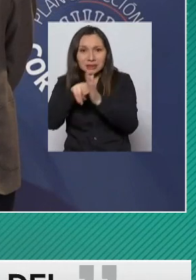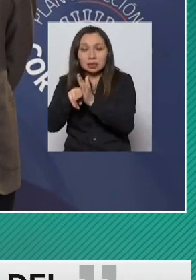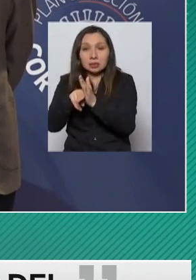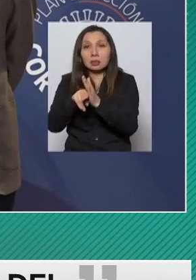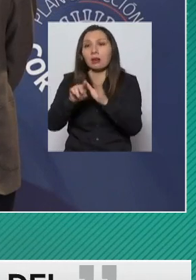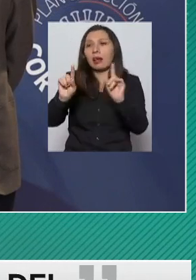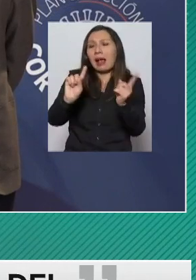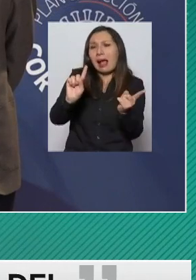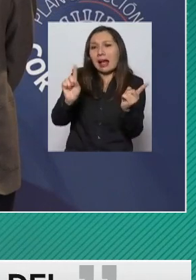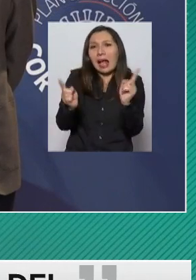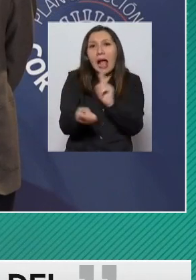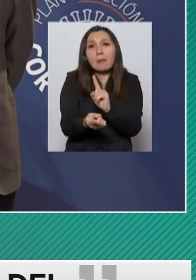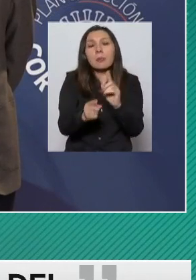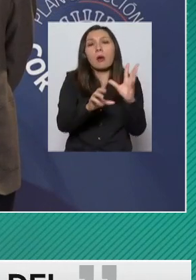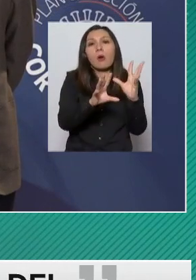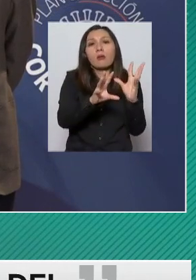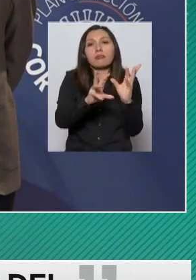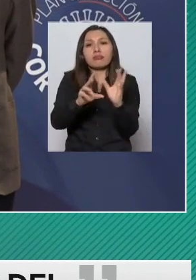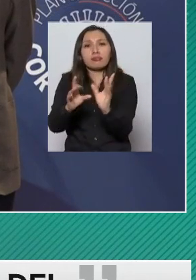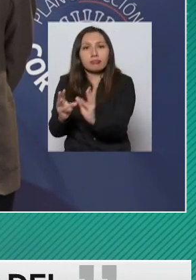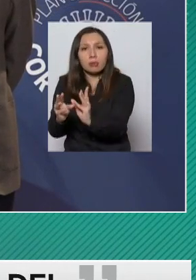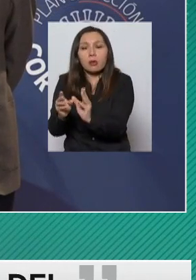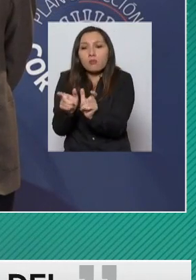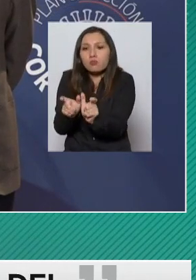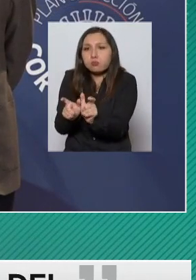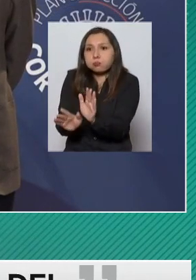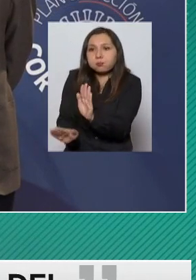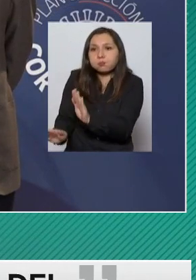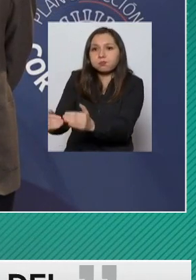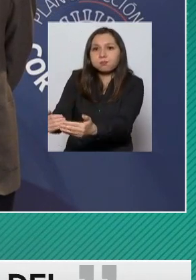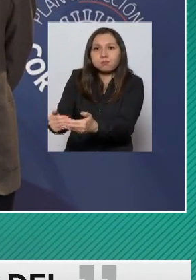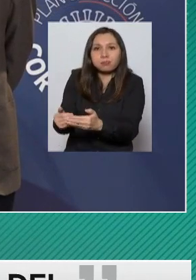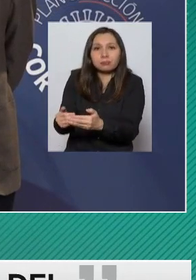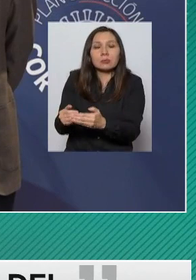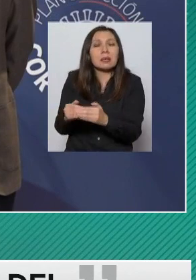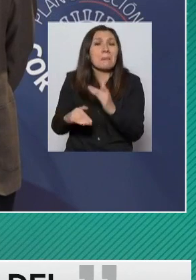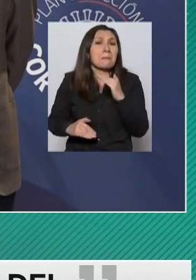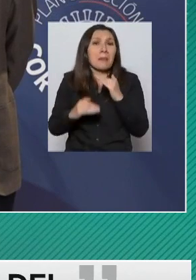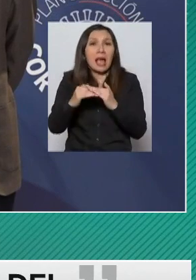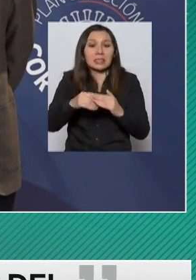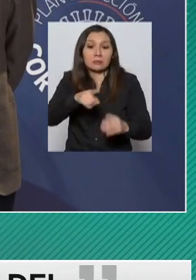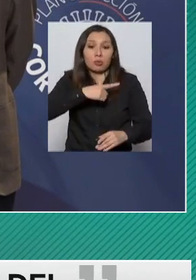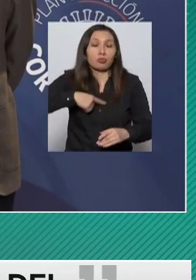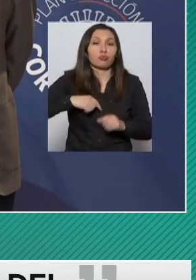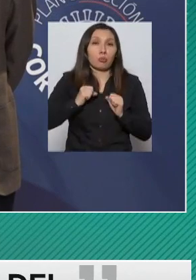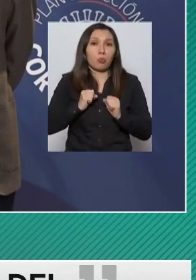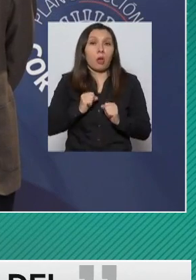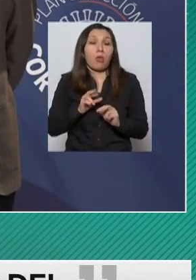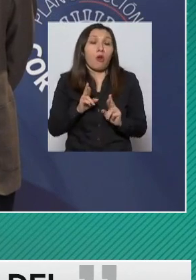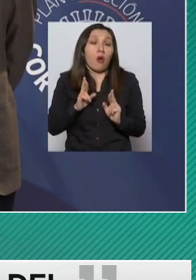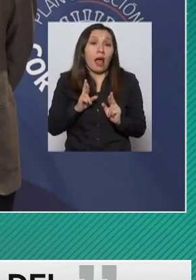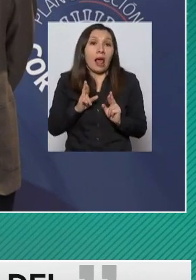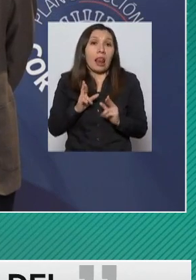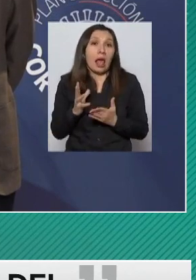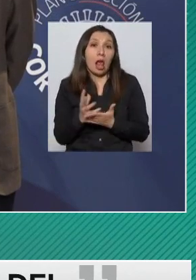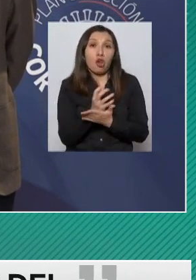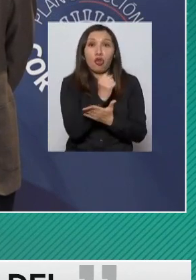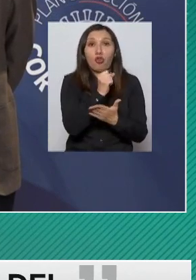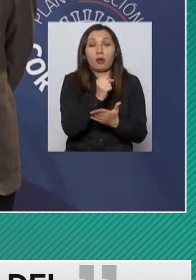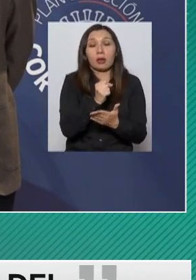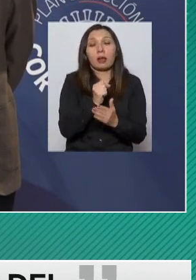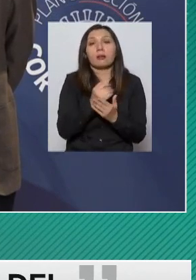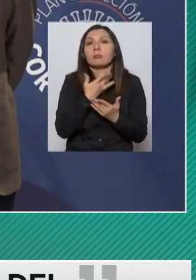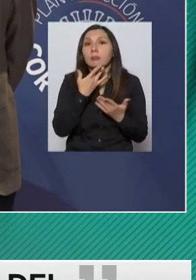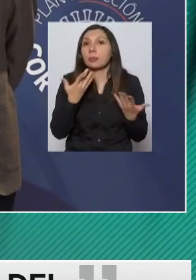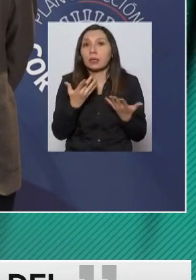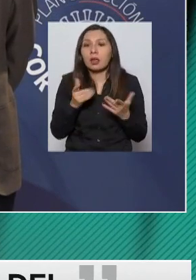a una fase de contención es lo máximo a lo que nosotros podemos aspirar en este momento y